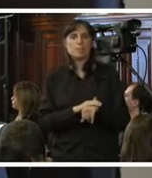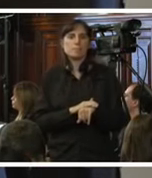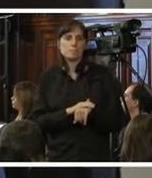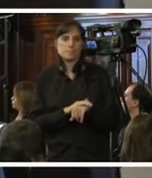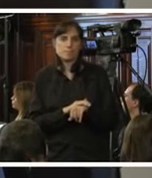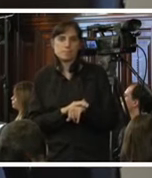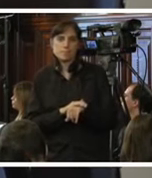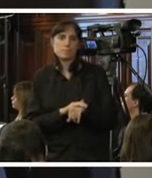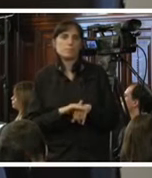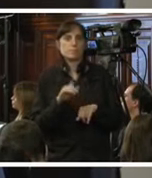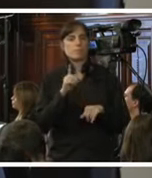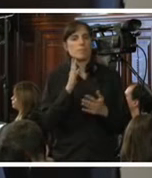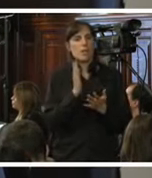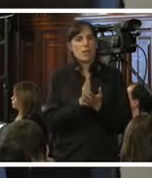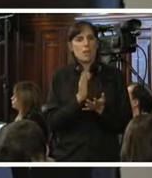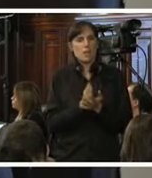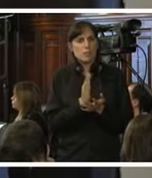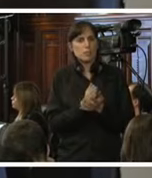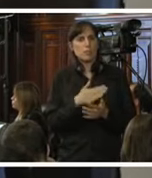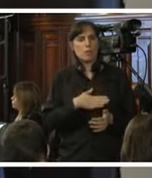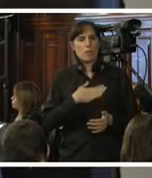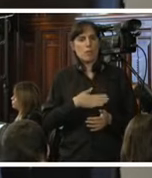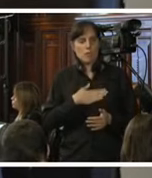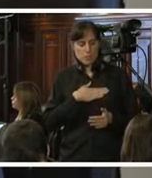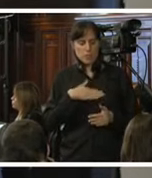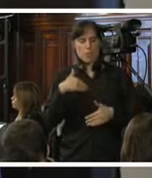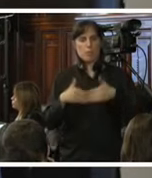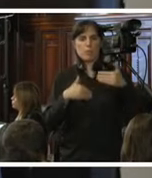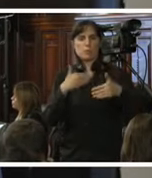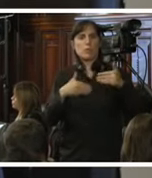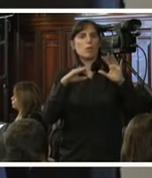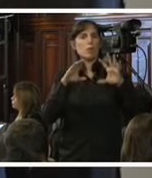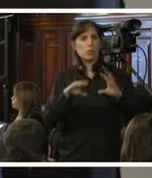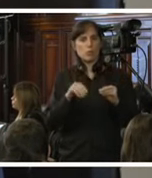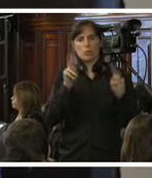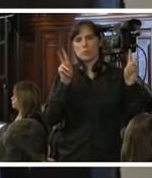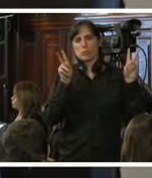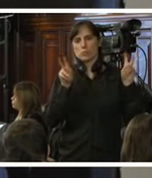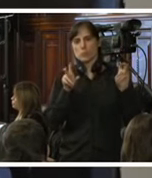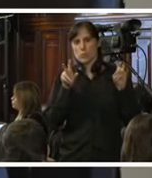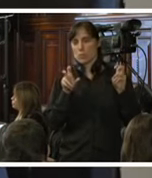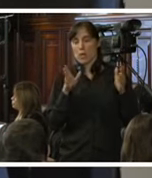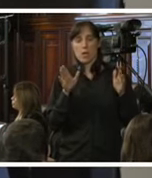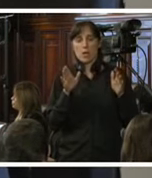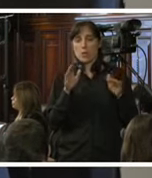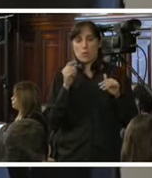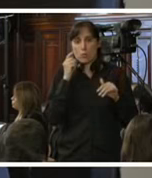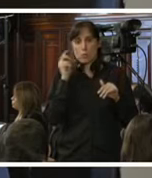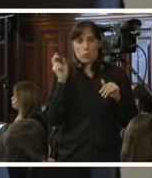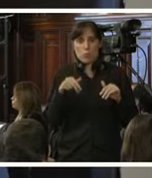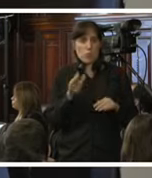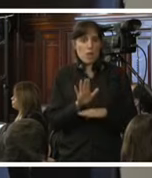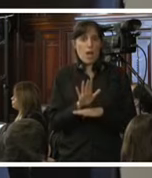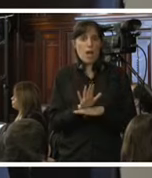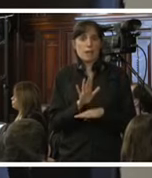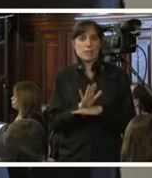el con pleno respeto al derecho de defensa y al debido proceso, en fin, todos estos aspectos que son estándares que ha establecido